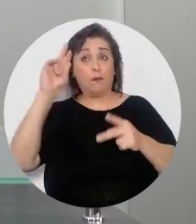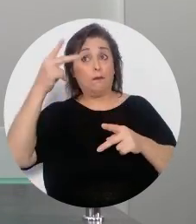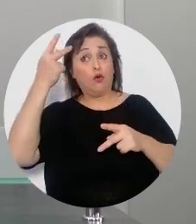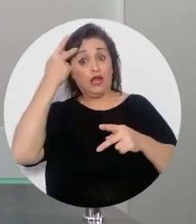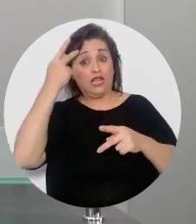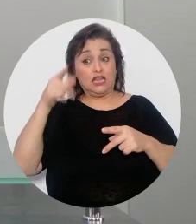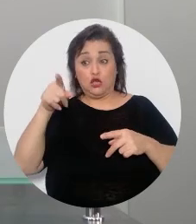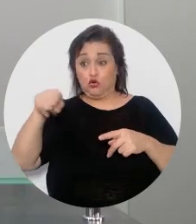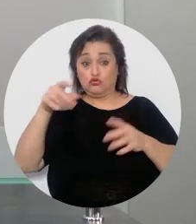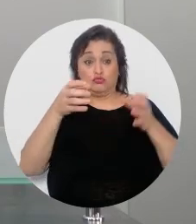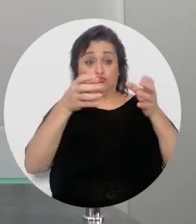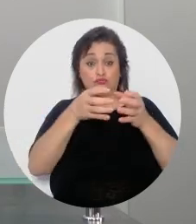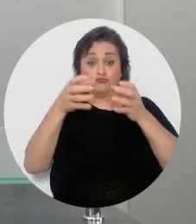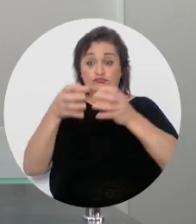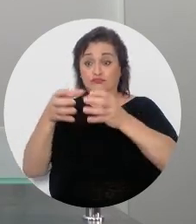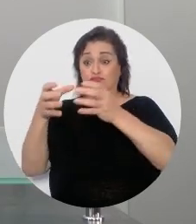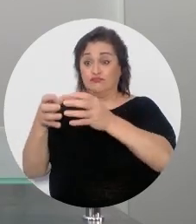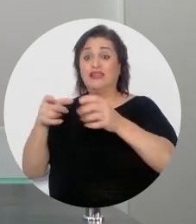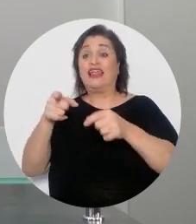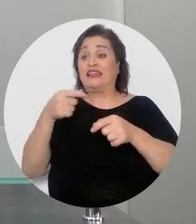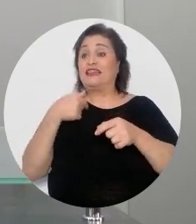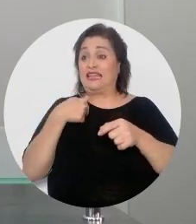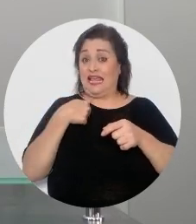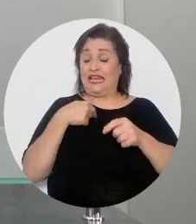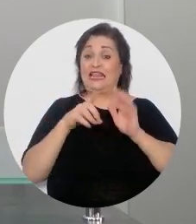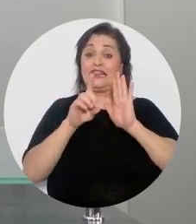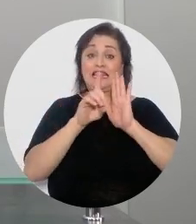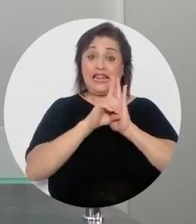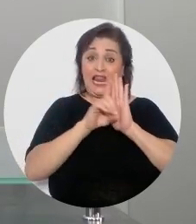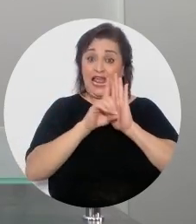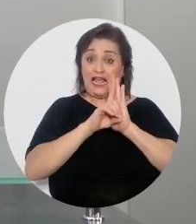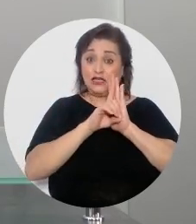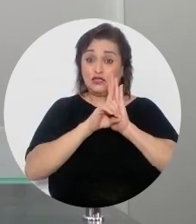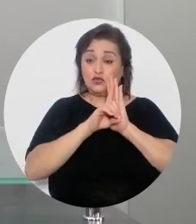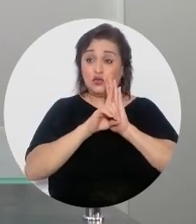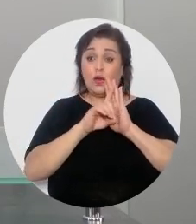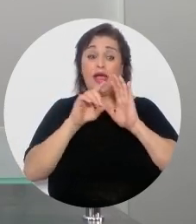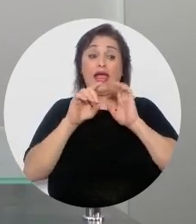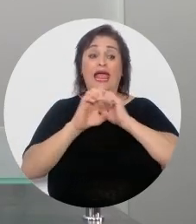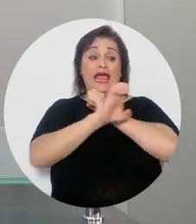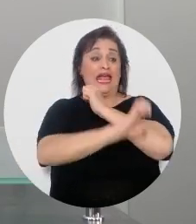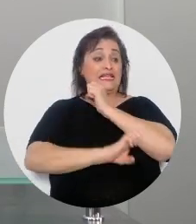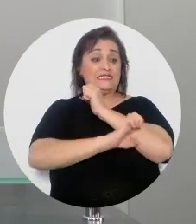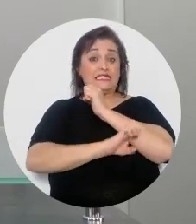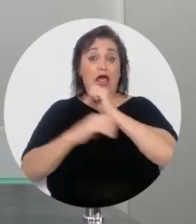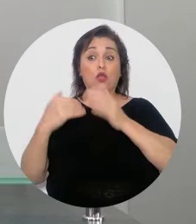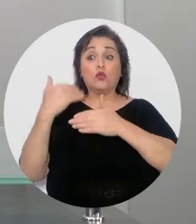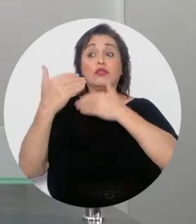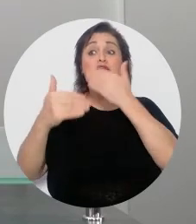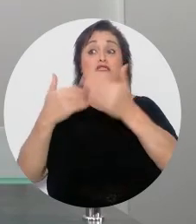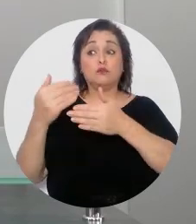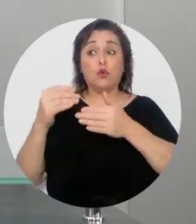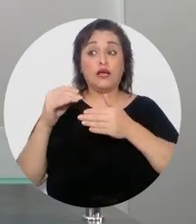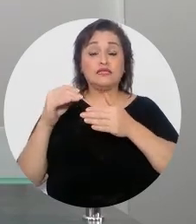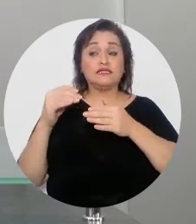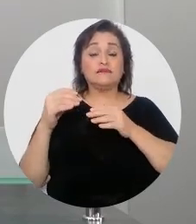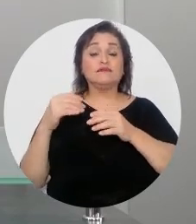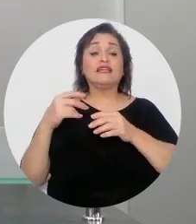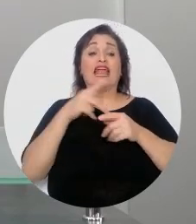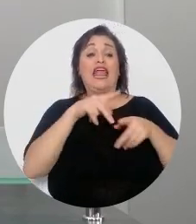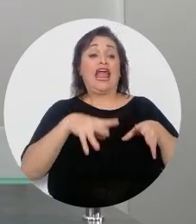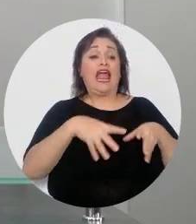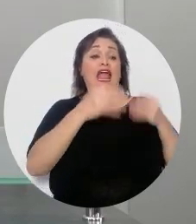partido político, o más bien los partidos políticos que tengan el derecho a la contribución del Estado, pueden obtener